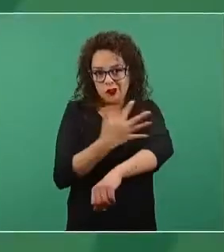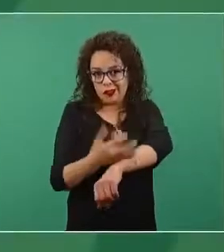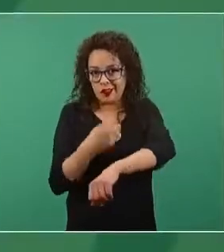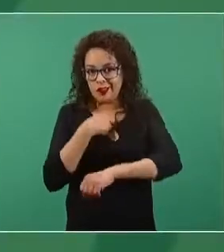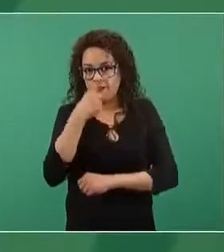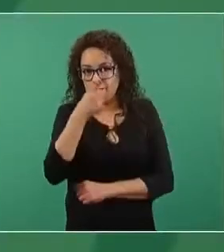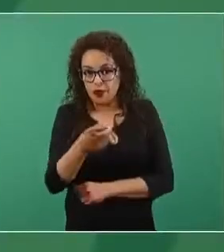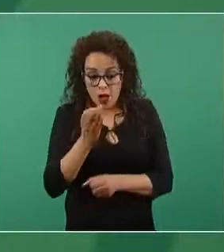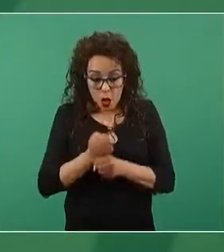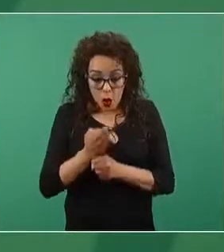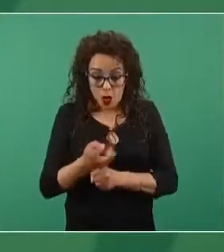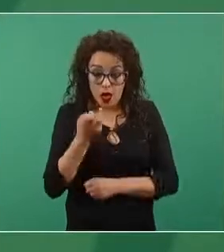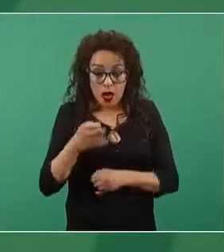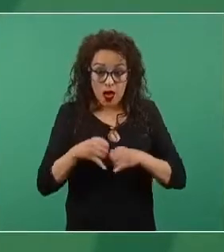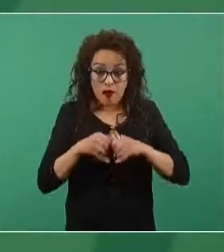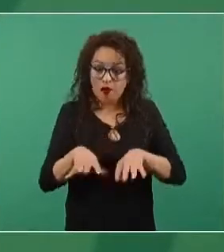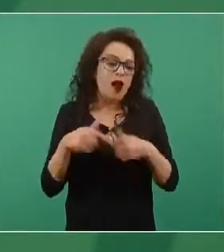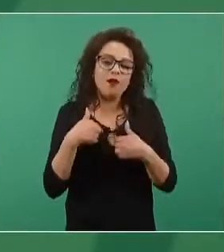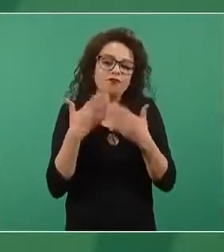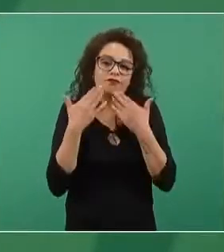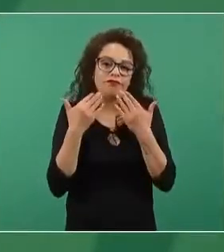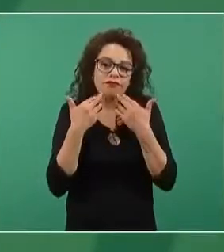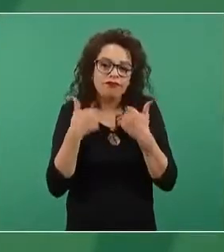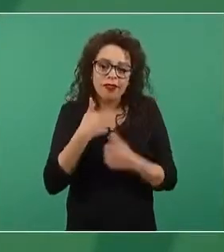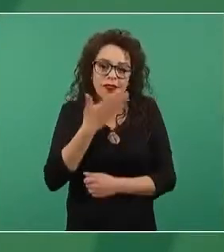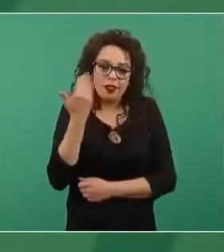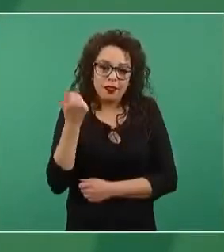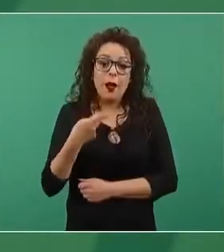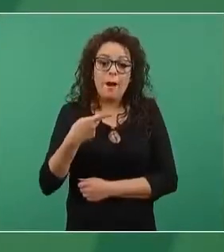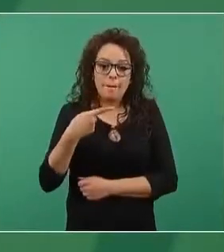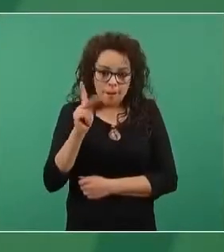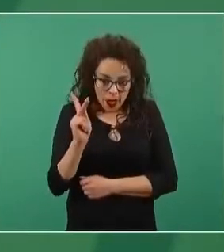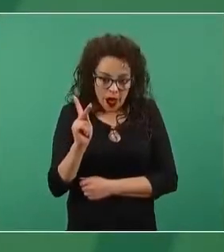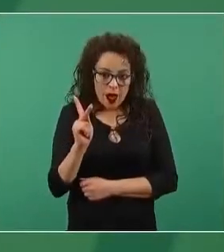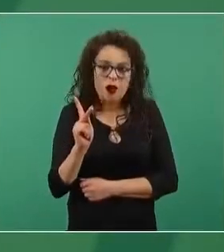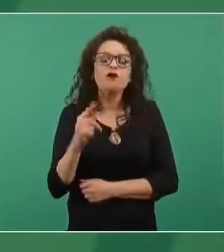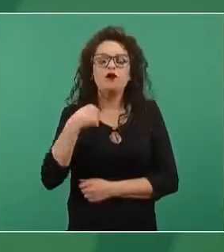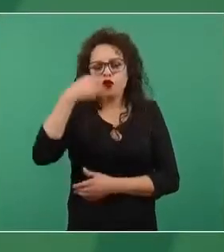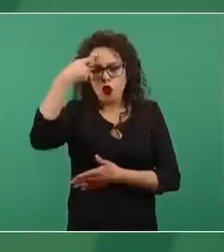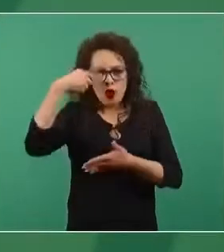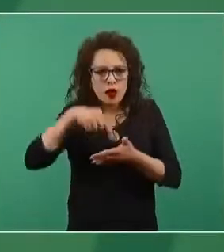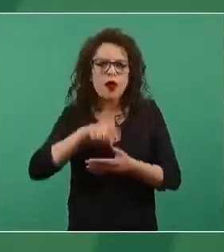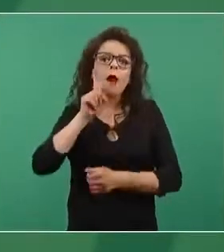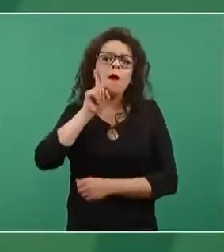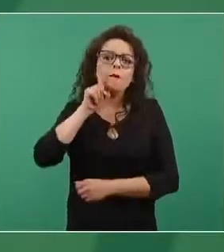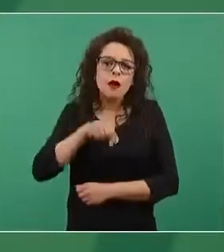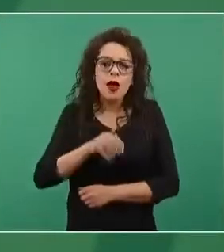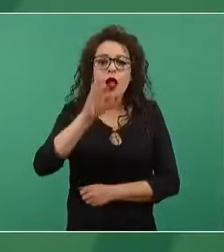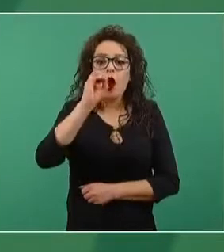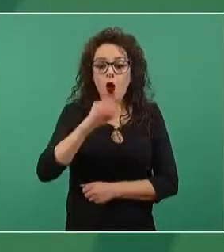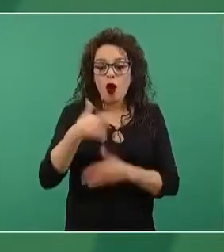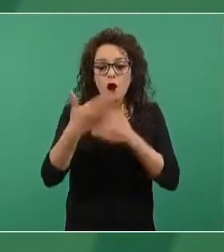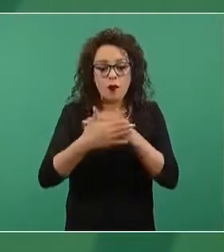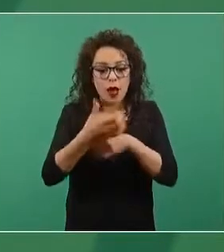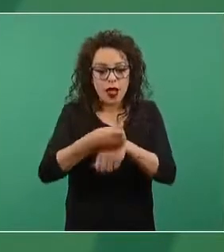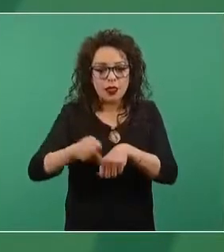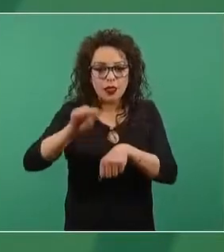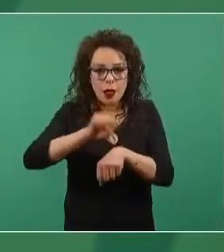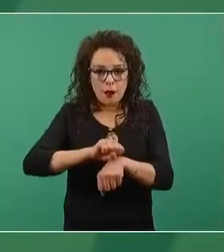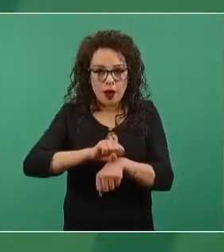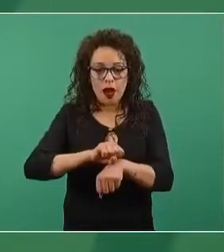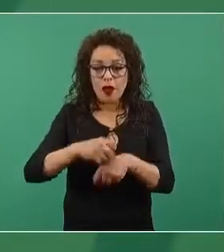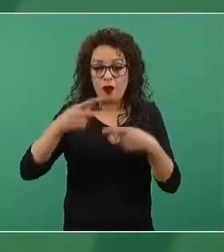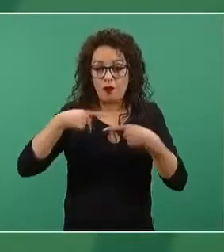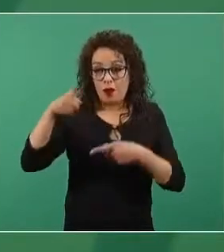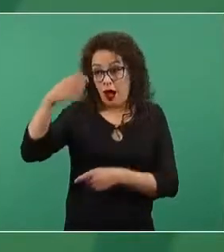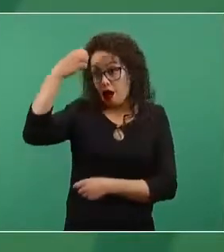la información, pero pues nuevamente con gusto, yo creo que el día de mañana o en la semana, seguramente los